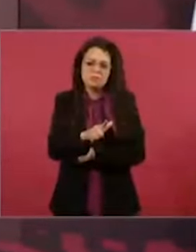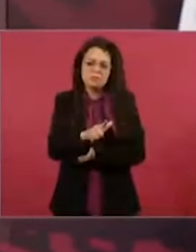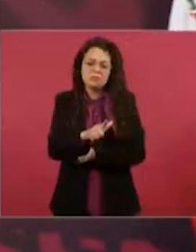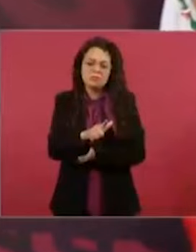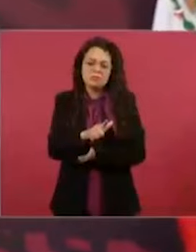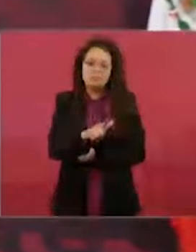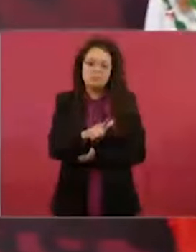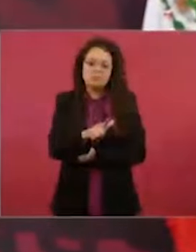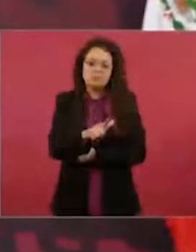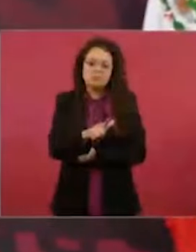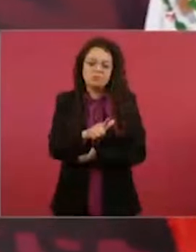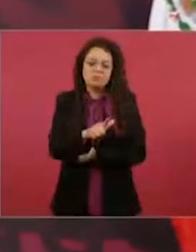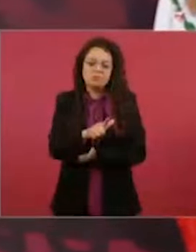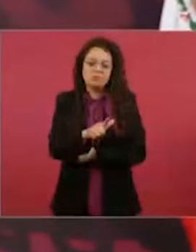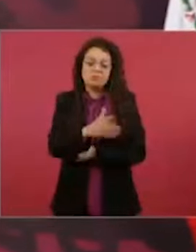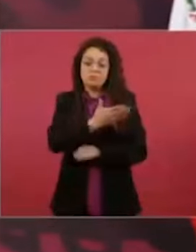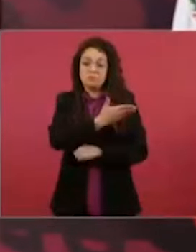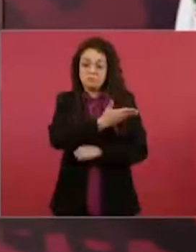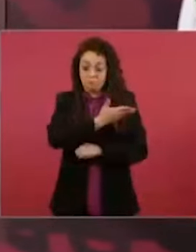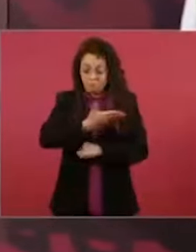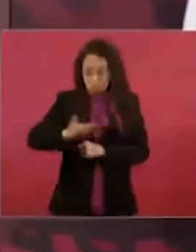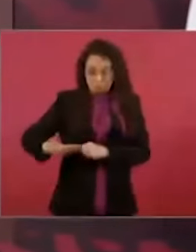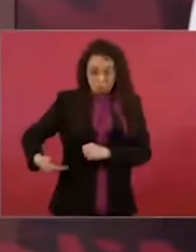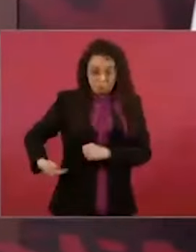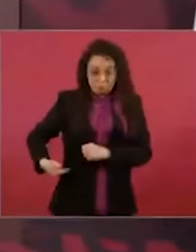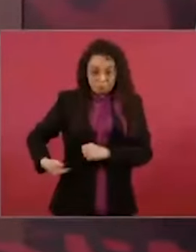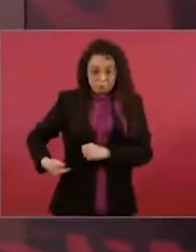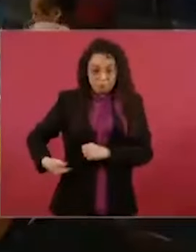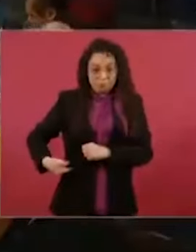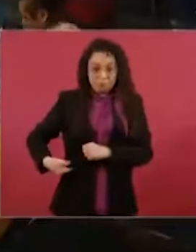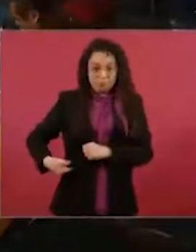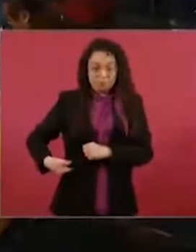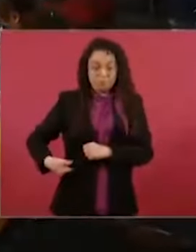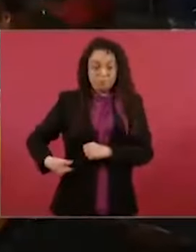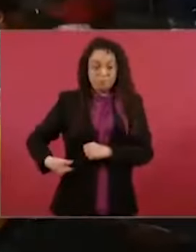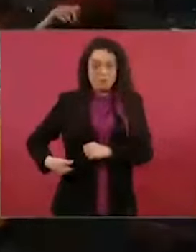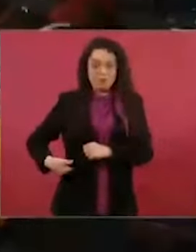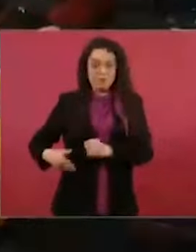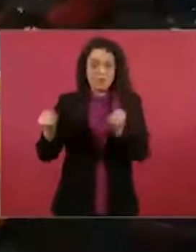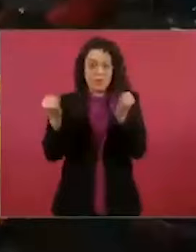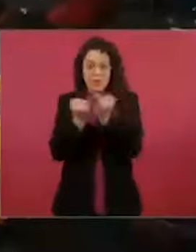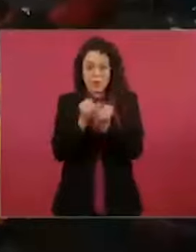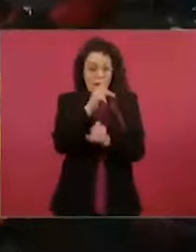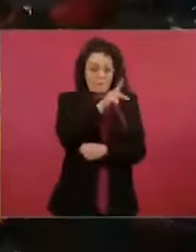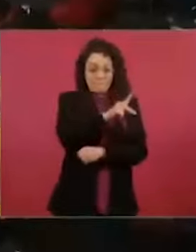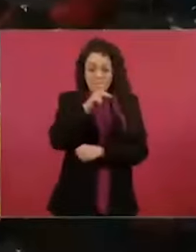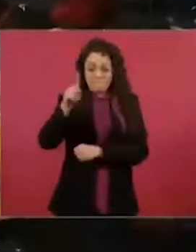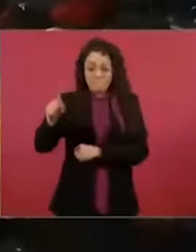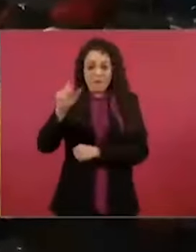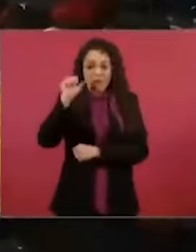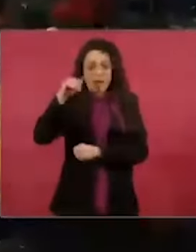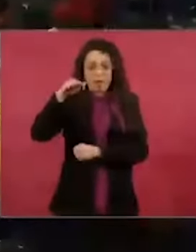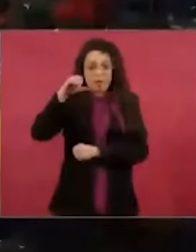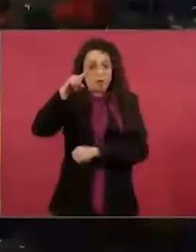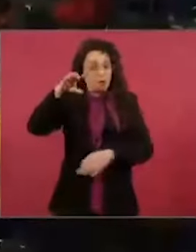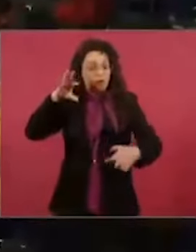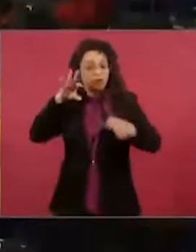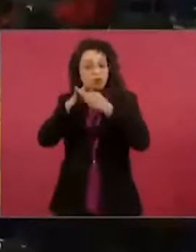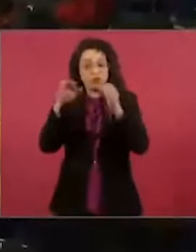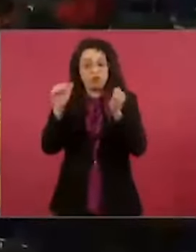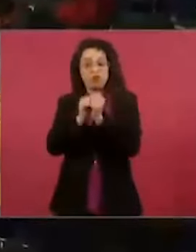está recorriendo su ruta Aproximadamente en 120 km porh y se busca aumentar la velocidad